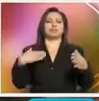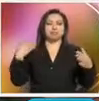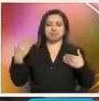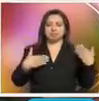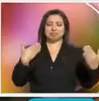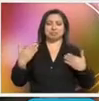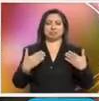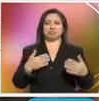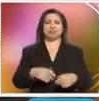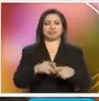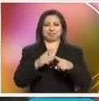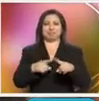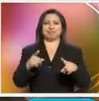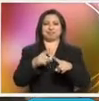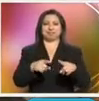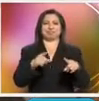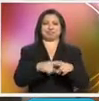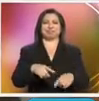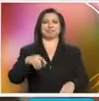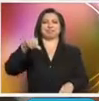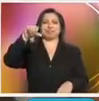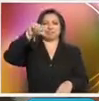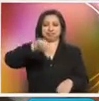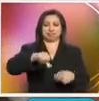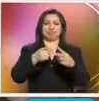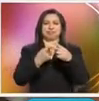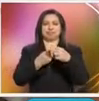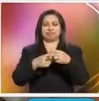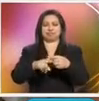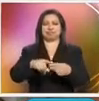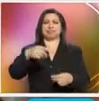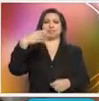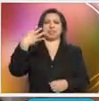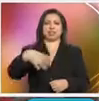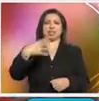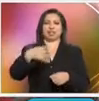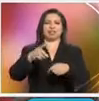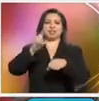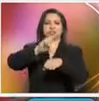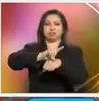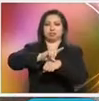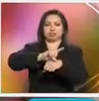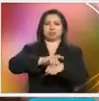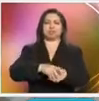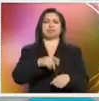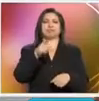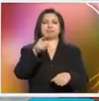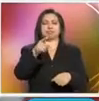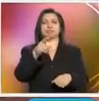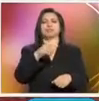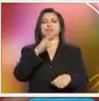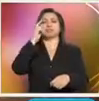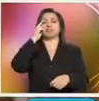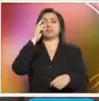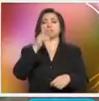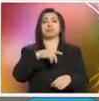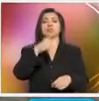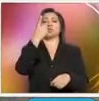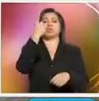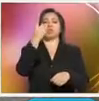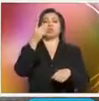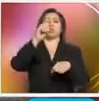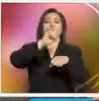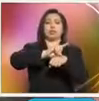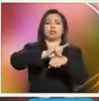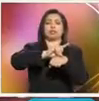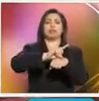buenas. Inicia el día de hoy y Inicia comentas que hoy, son 2 semanas consecutivas. Son 14 días, la idea es ver una película cada día en la Cineteca.